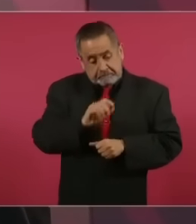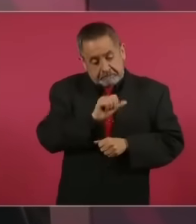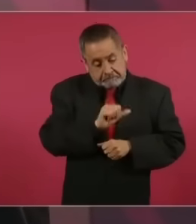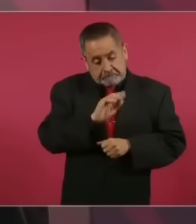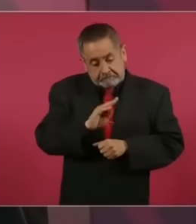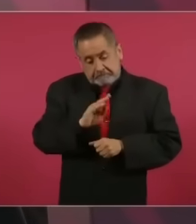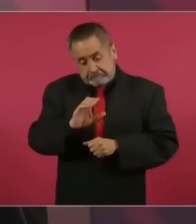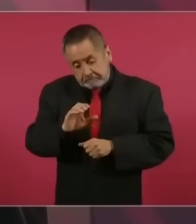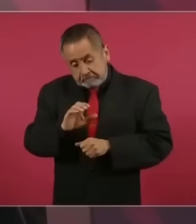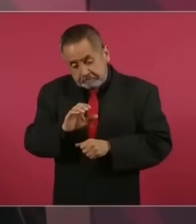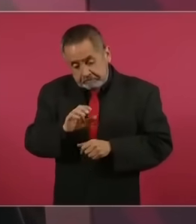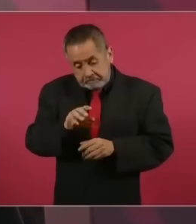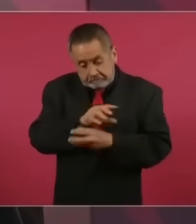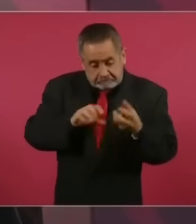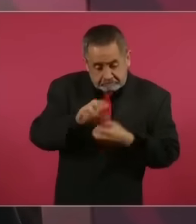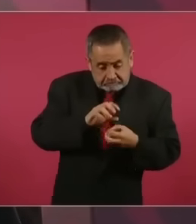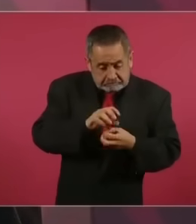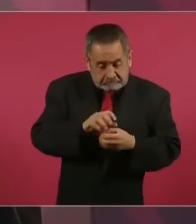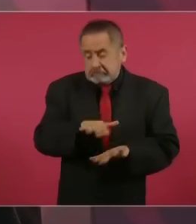legaloide.